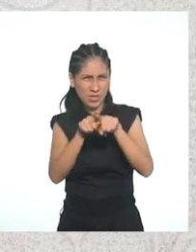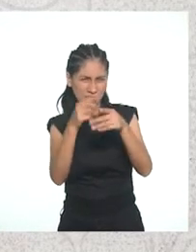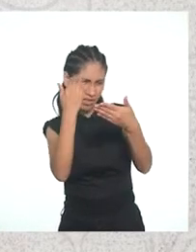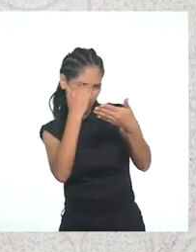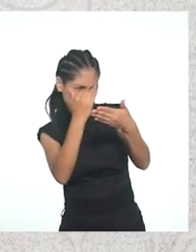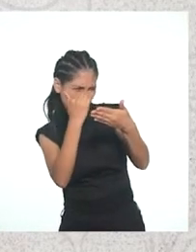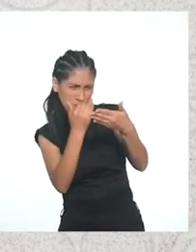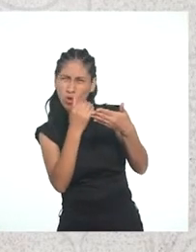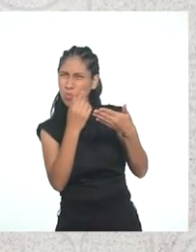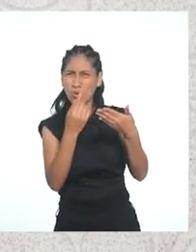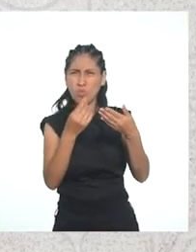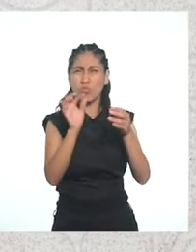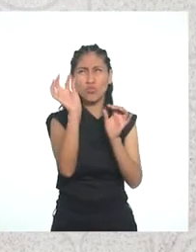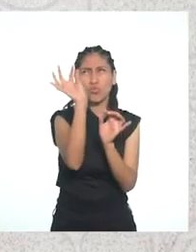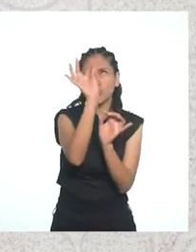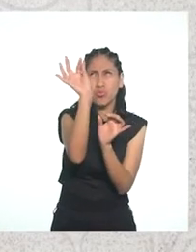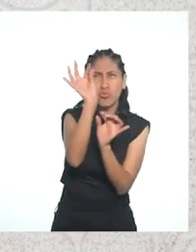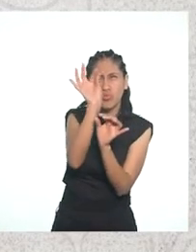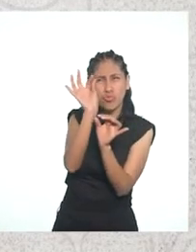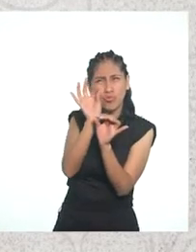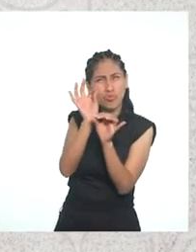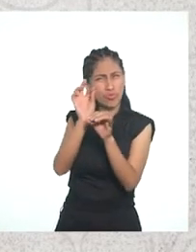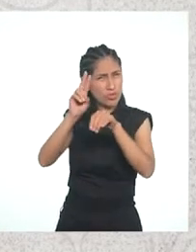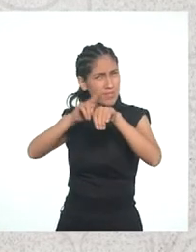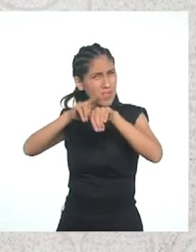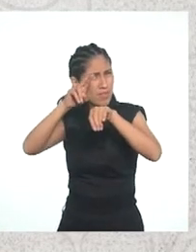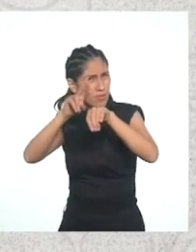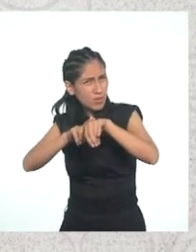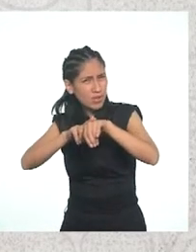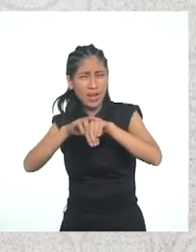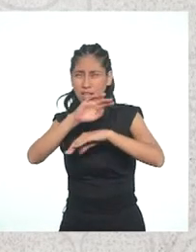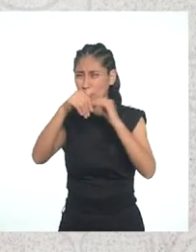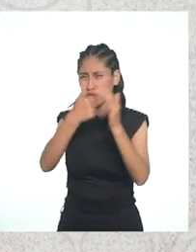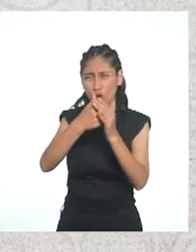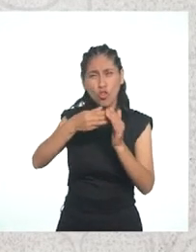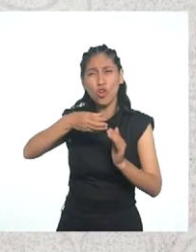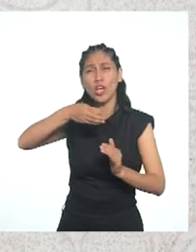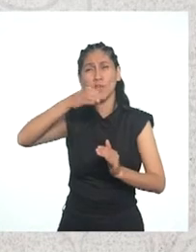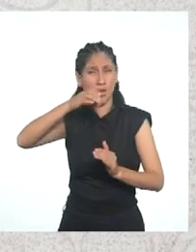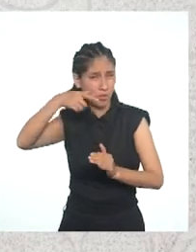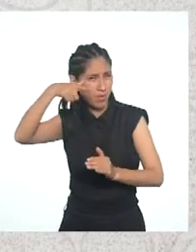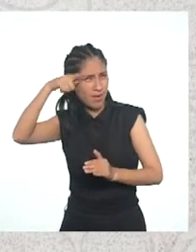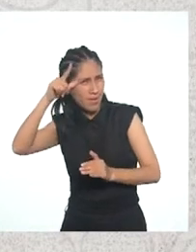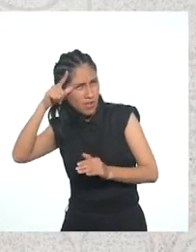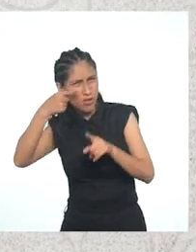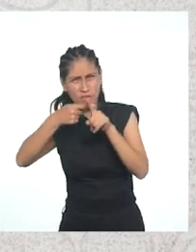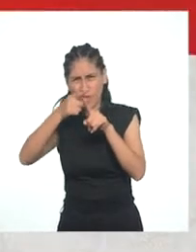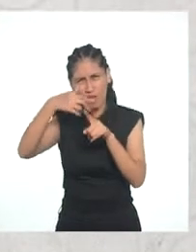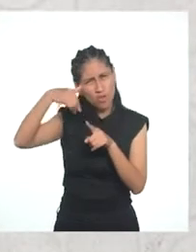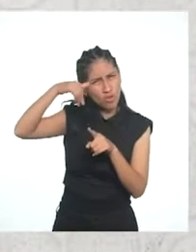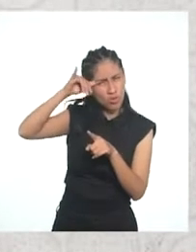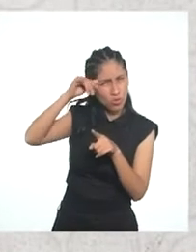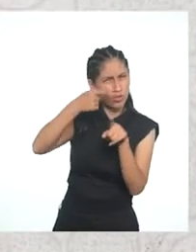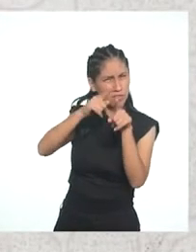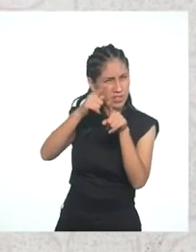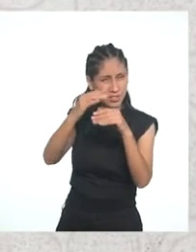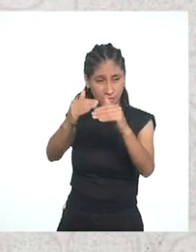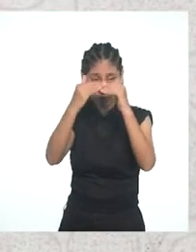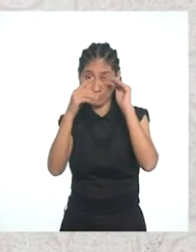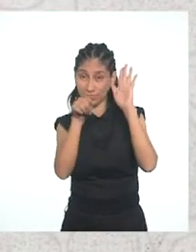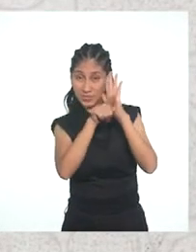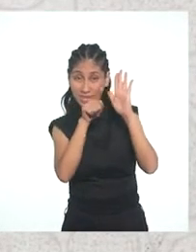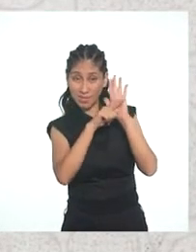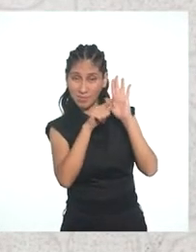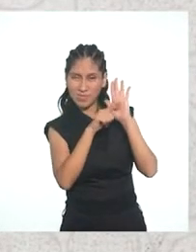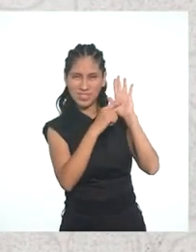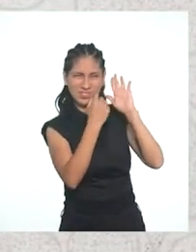forma natural en una gran cantidad de productos lácteos. En la industria química se tiene el